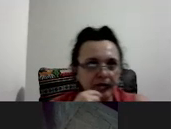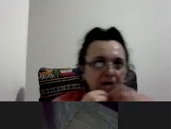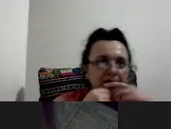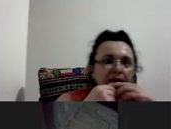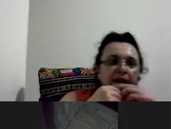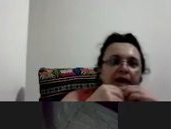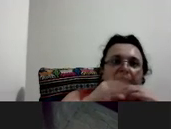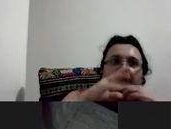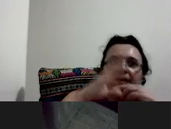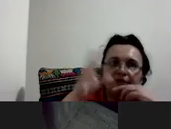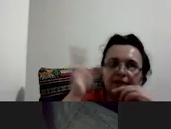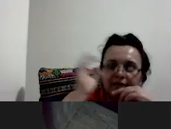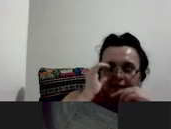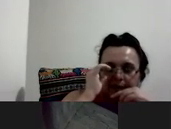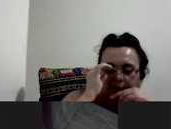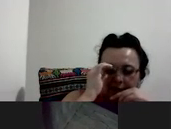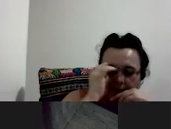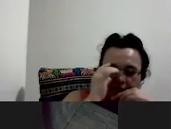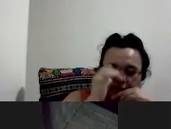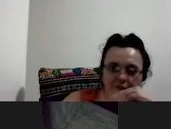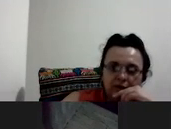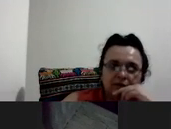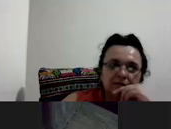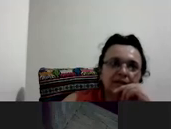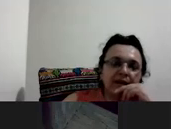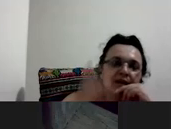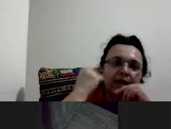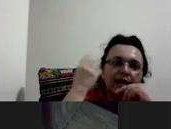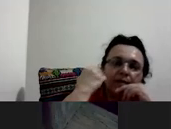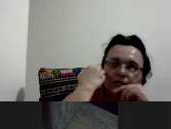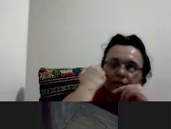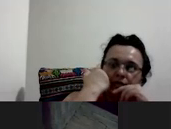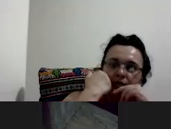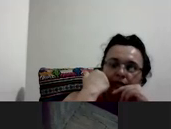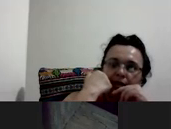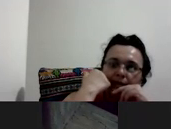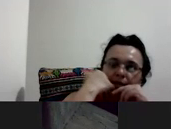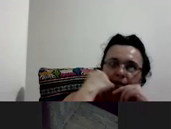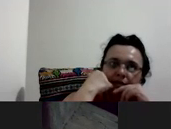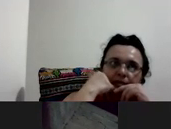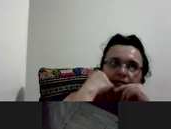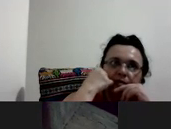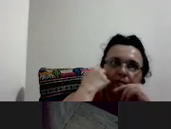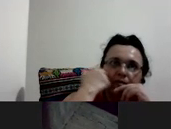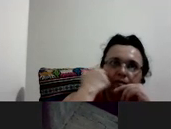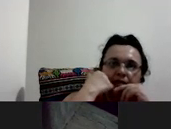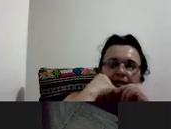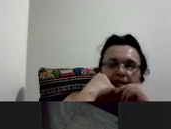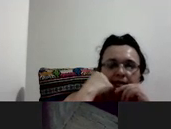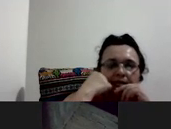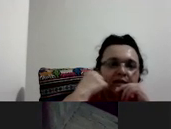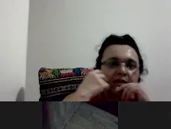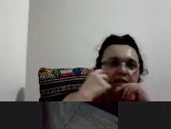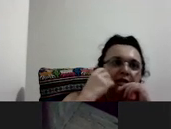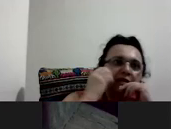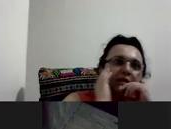sol. Hay diferentes tipos de quemada de sol. Está aquella que cuando usted solo cambió que se puso como rosadita,